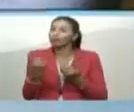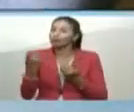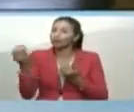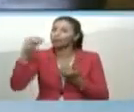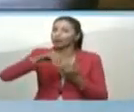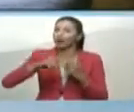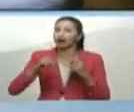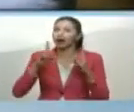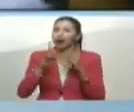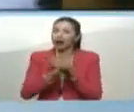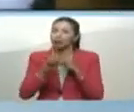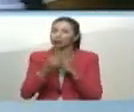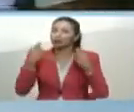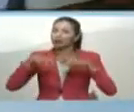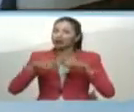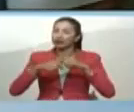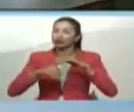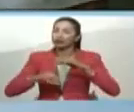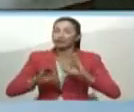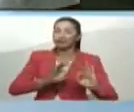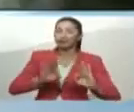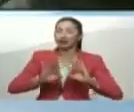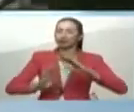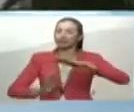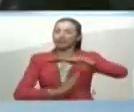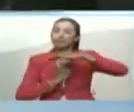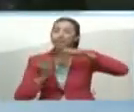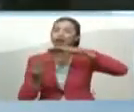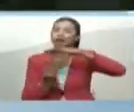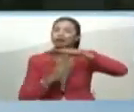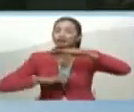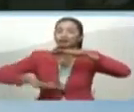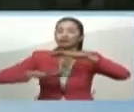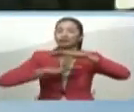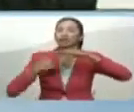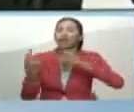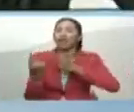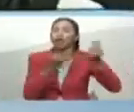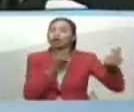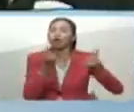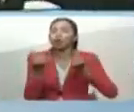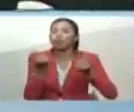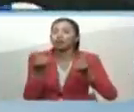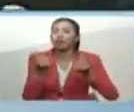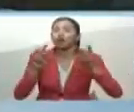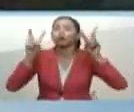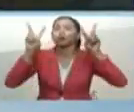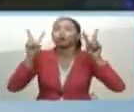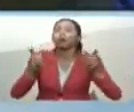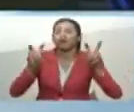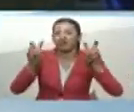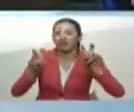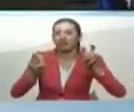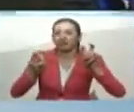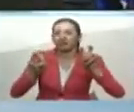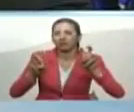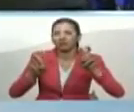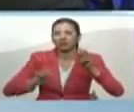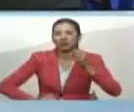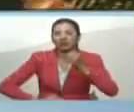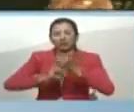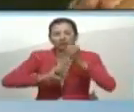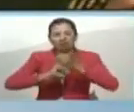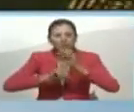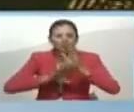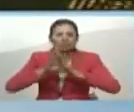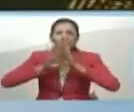producir una base económica nueva que sostenga los derechos sociales adquiridos y que permita expandir